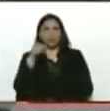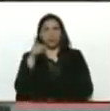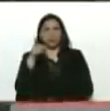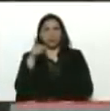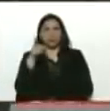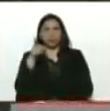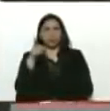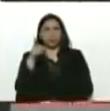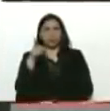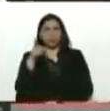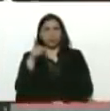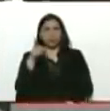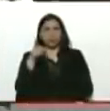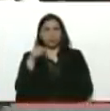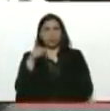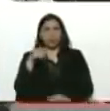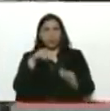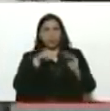dos cargadores.